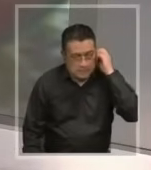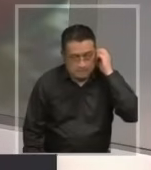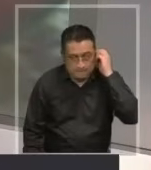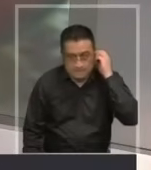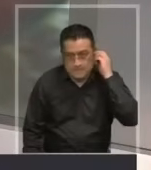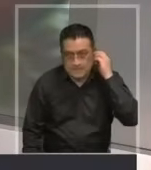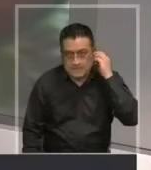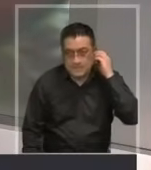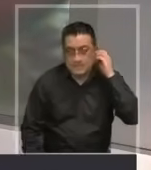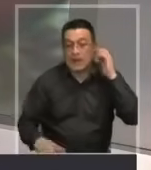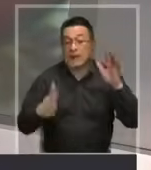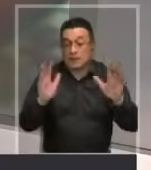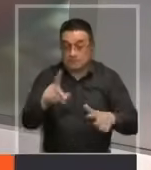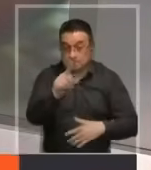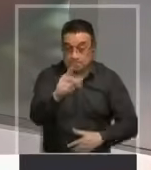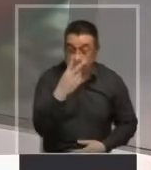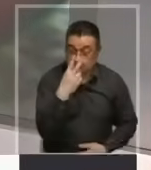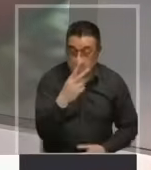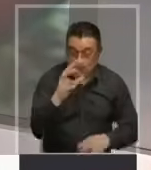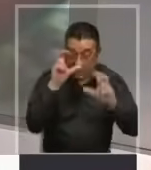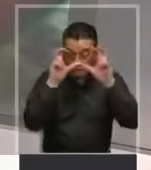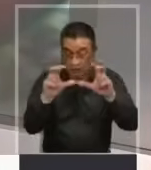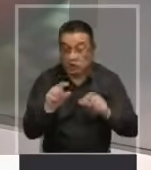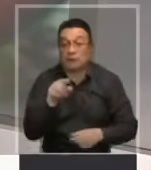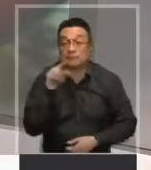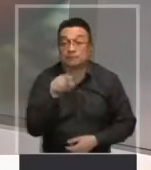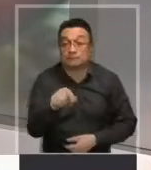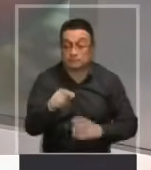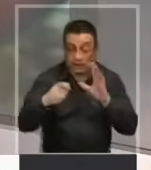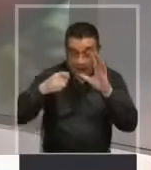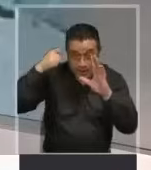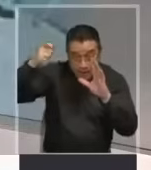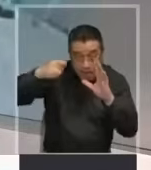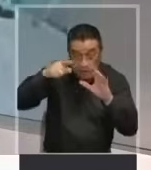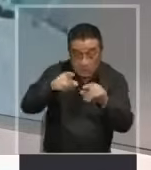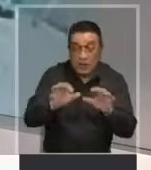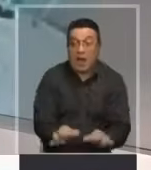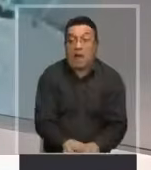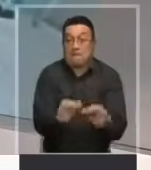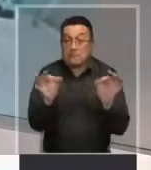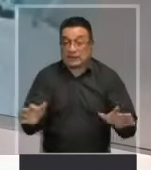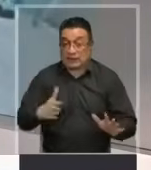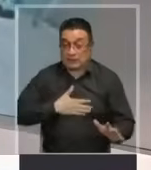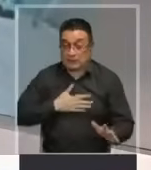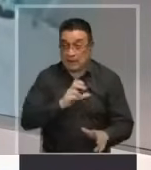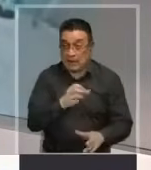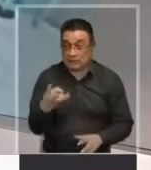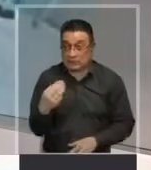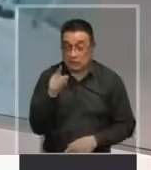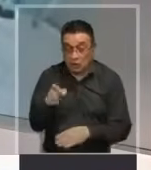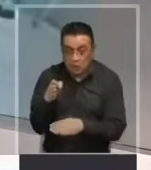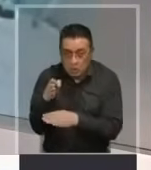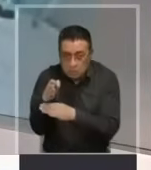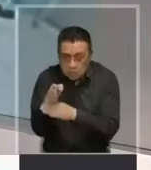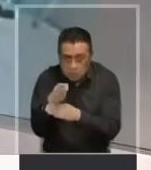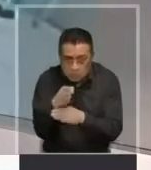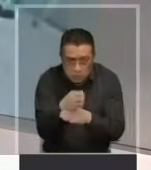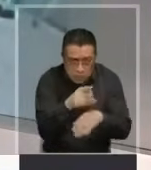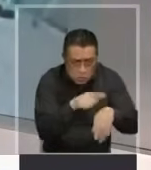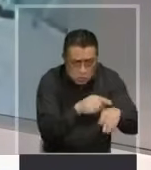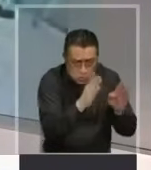Claro que sí. Tome atención porque estas son imágenes exclusivas. Se trata del recorrido completo del hasta